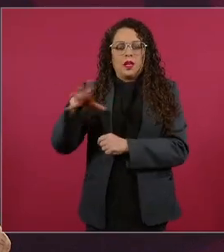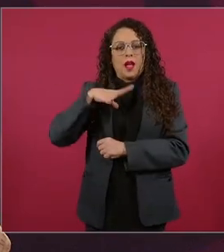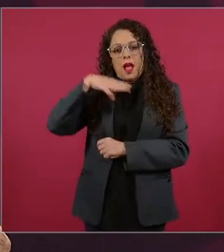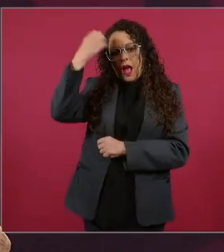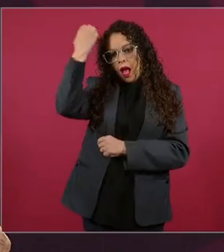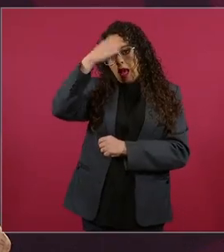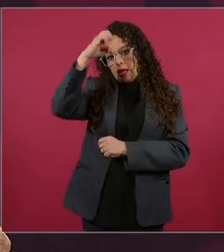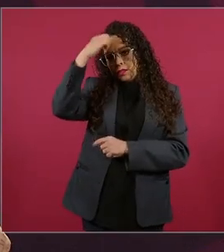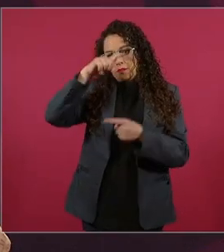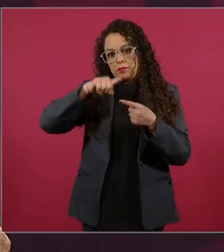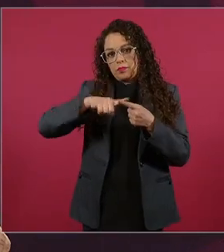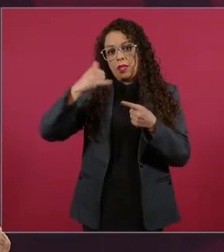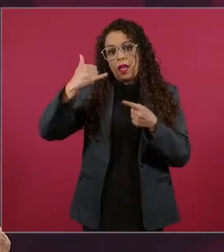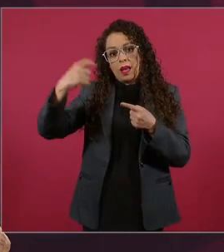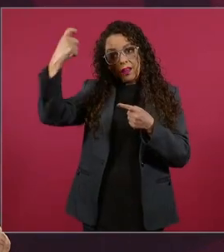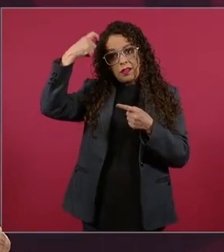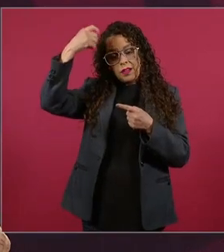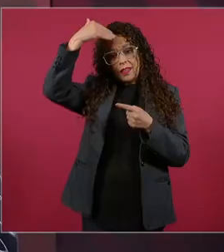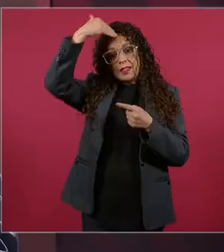experiencia,